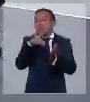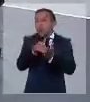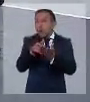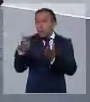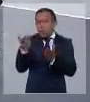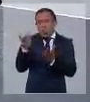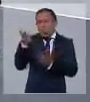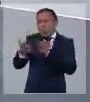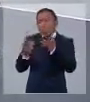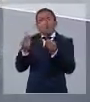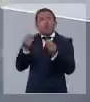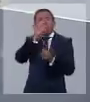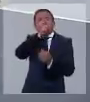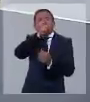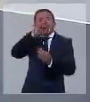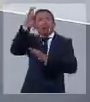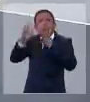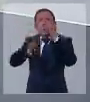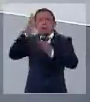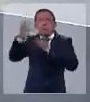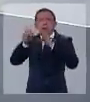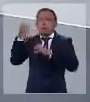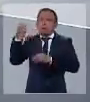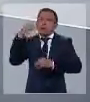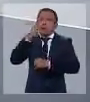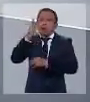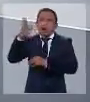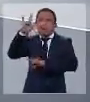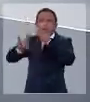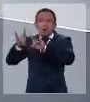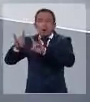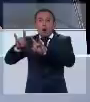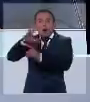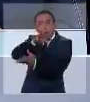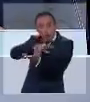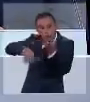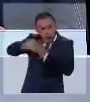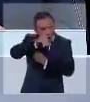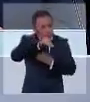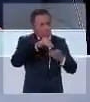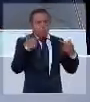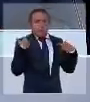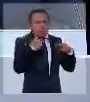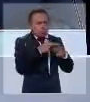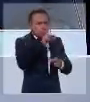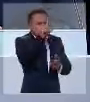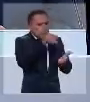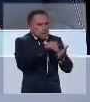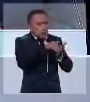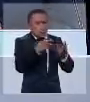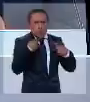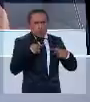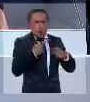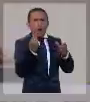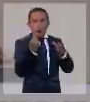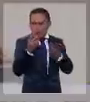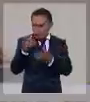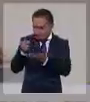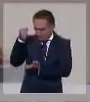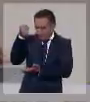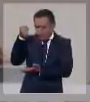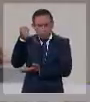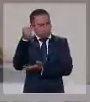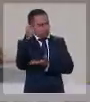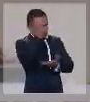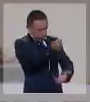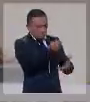la capacitación de 1 millón de docentes. ¿Qué tenemos que hacer? invertir la fórmula, gastar más en